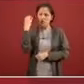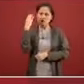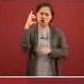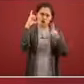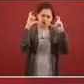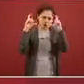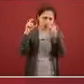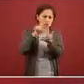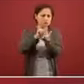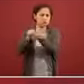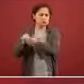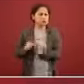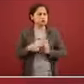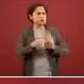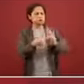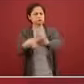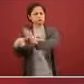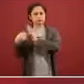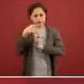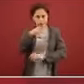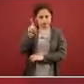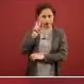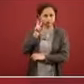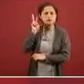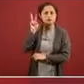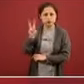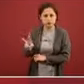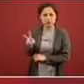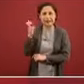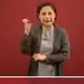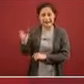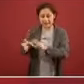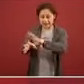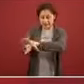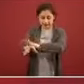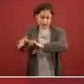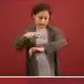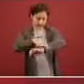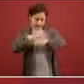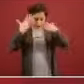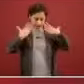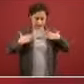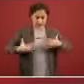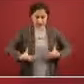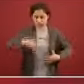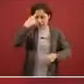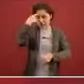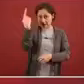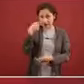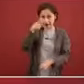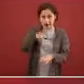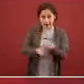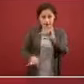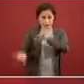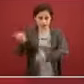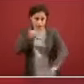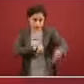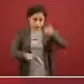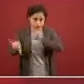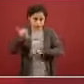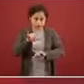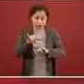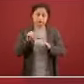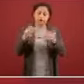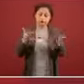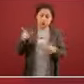algún medio de información o en las redes sociales, no tienen un uso clínico. No tienen, si nos están escuchando estos